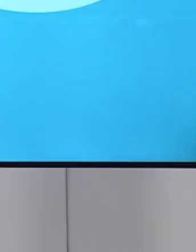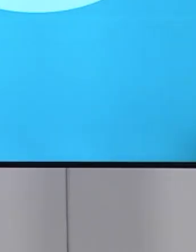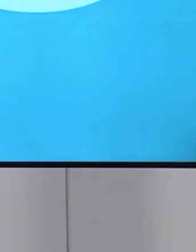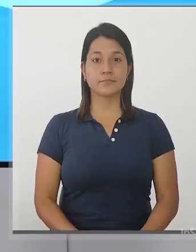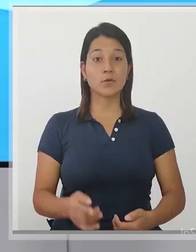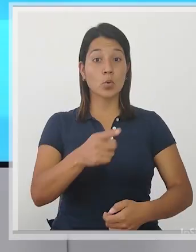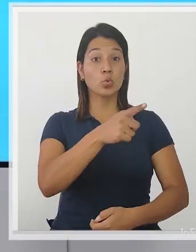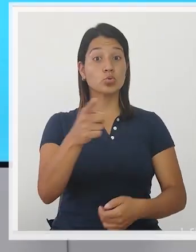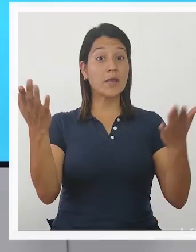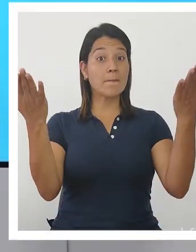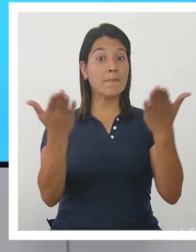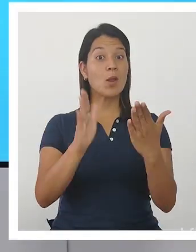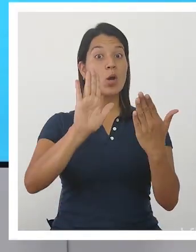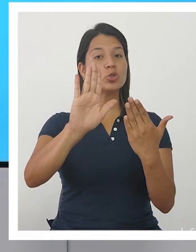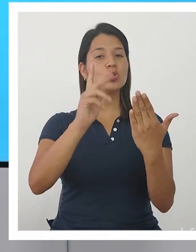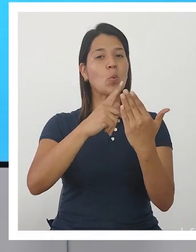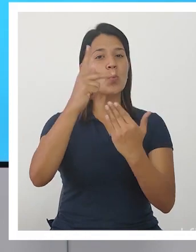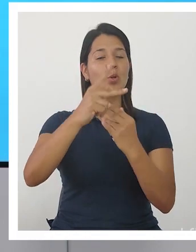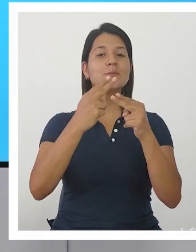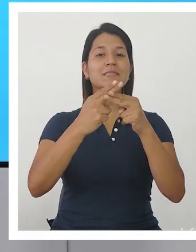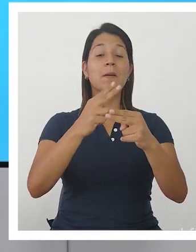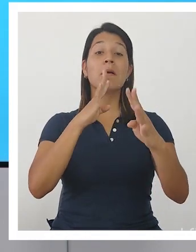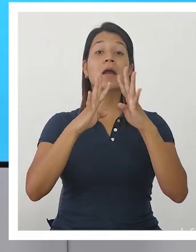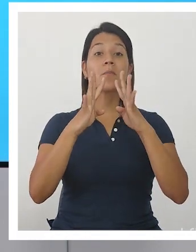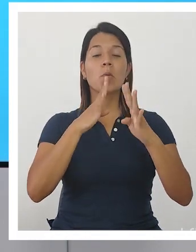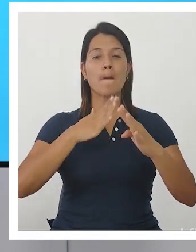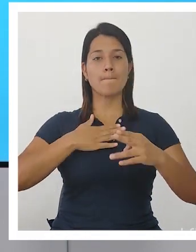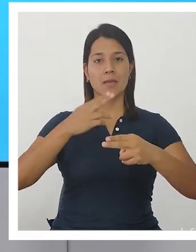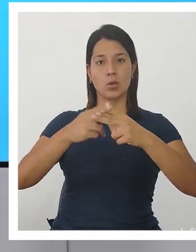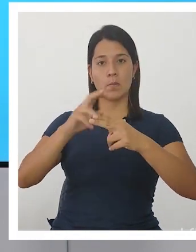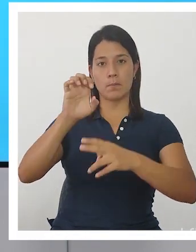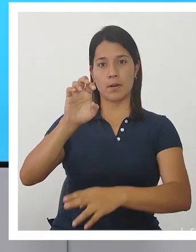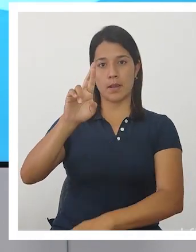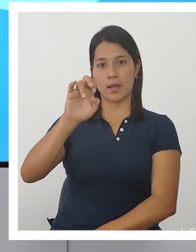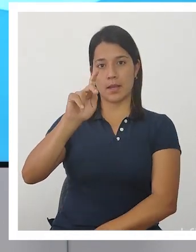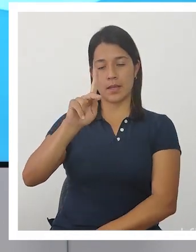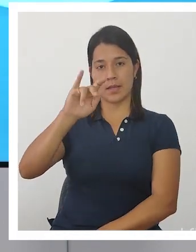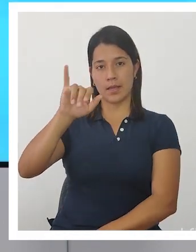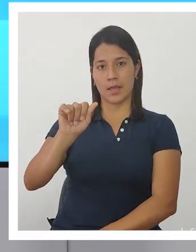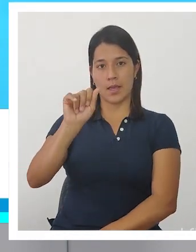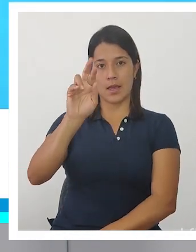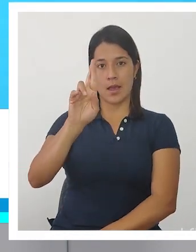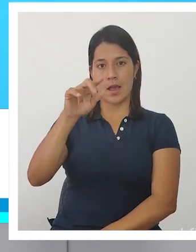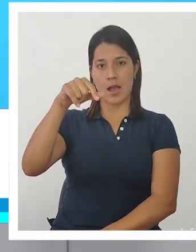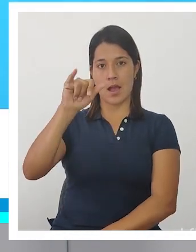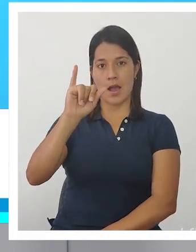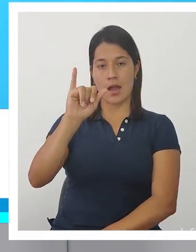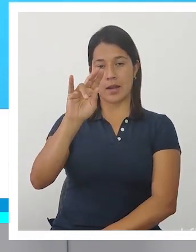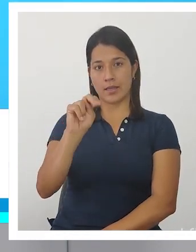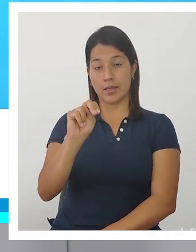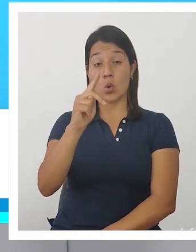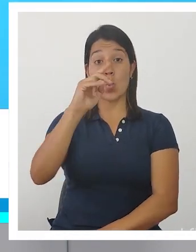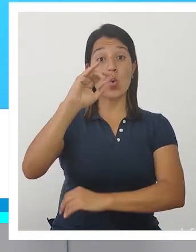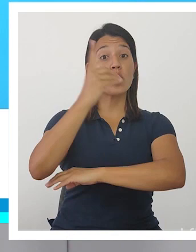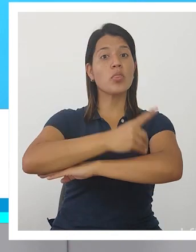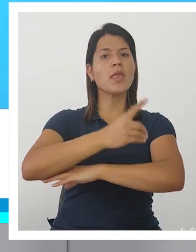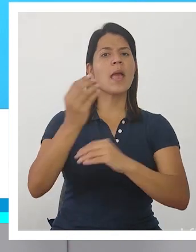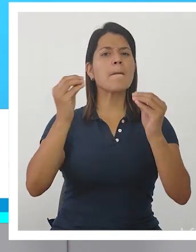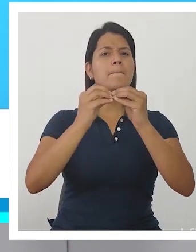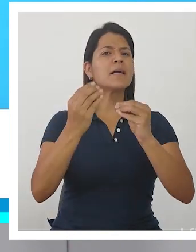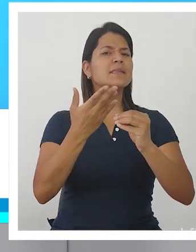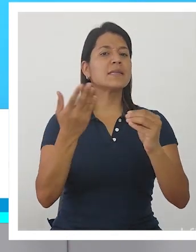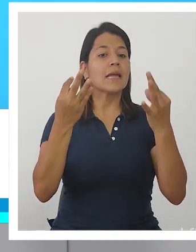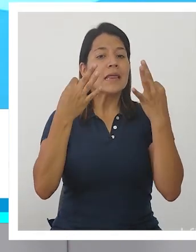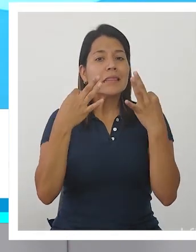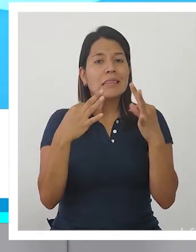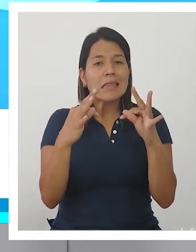Bienvenidos a su espacio Conversamos. Soy Eric Jarquín, un día más tratando de poner